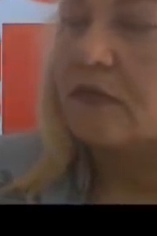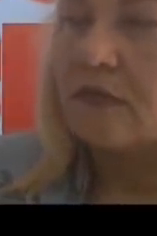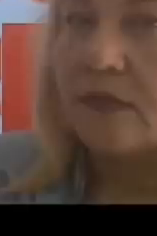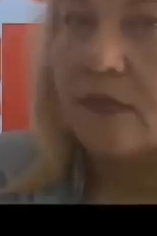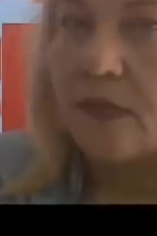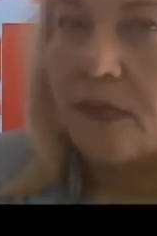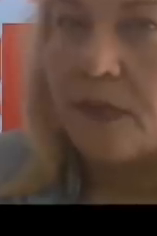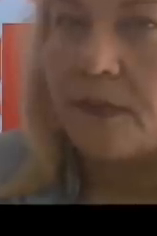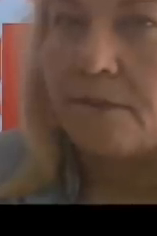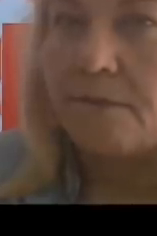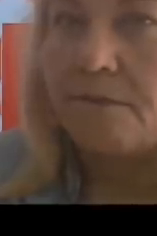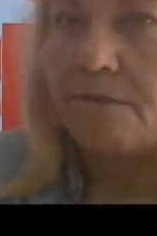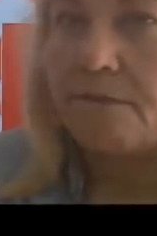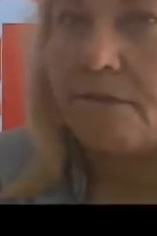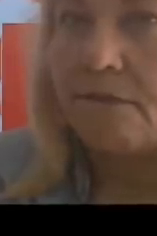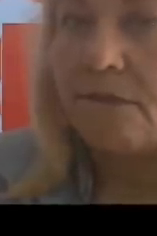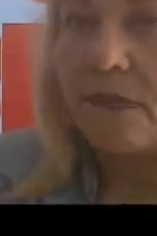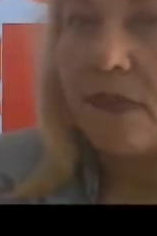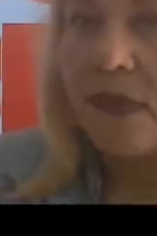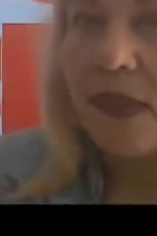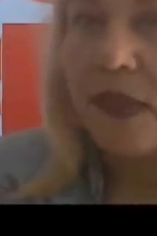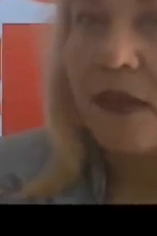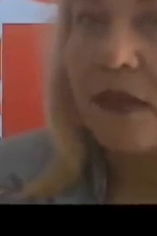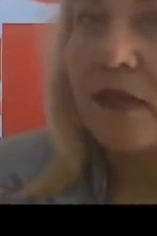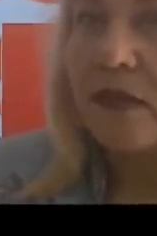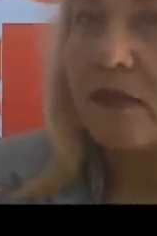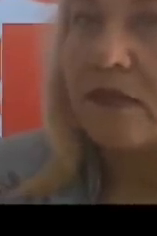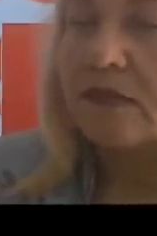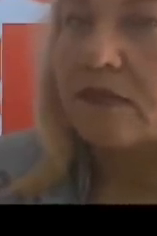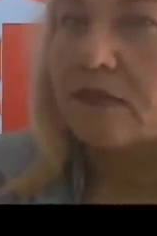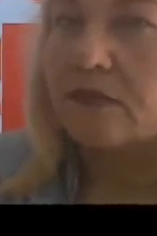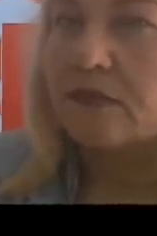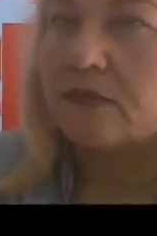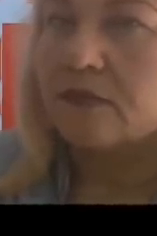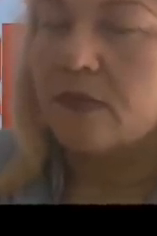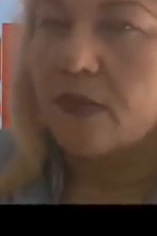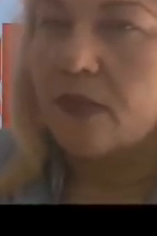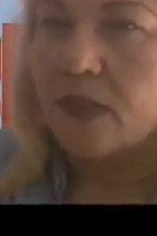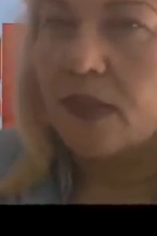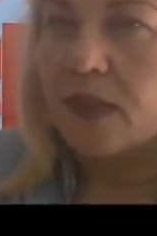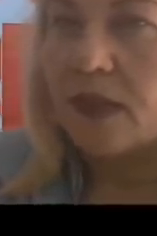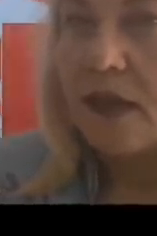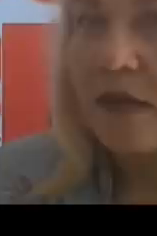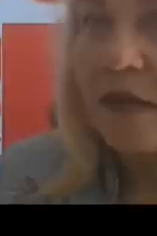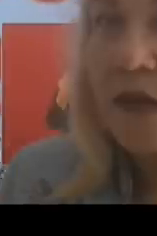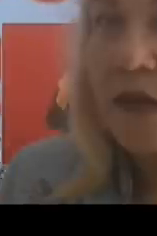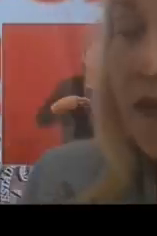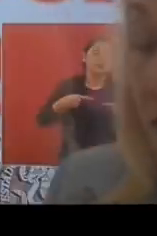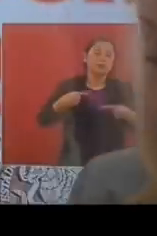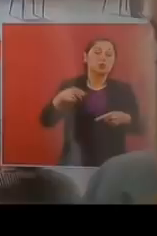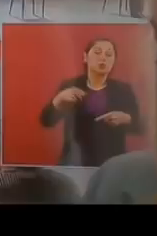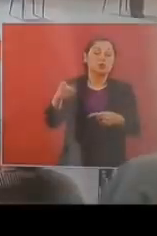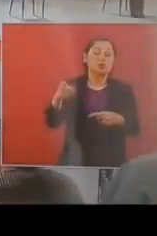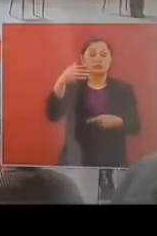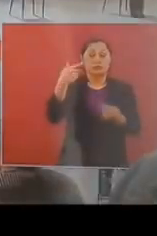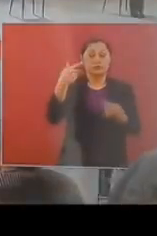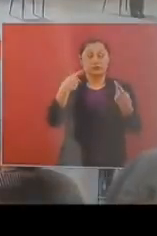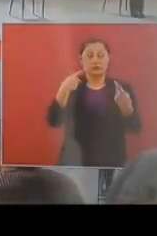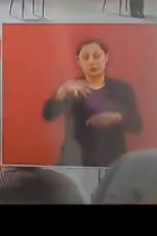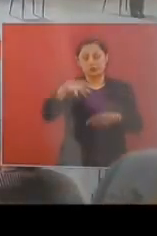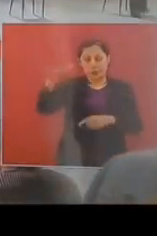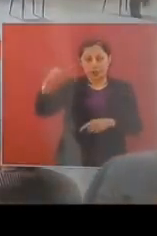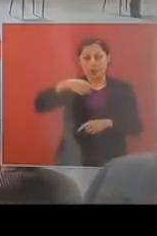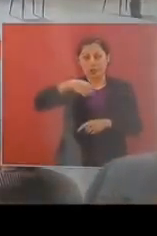nivel constitucional el derecho de los adultos mayores a tener una pensión no contributiva, una